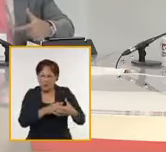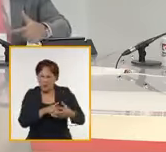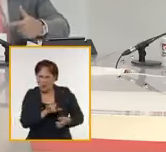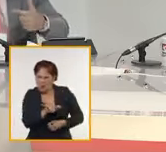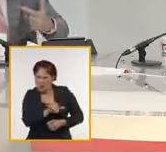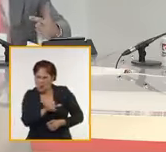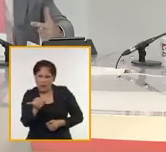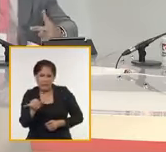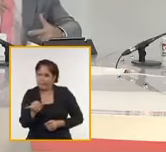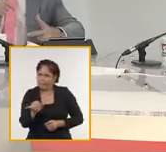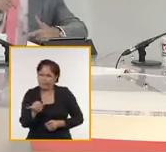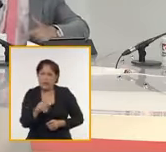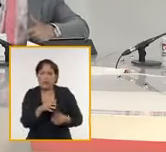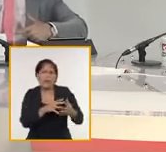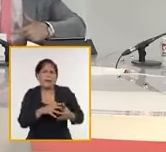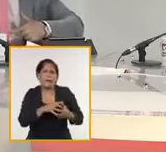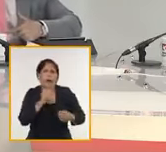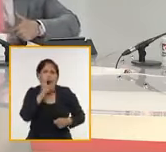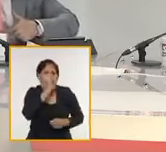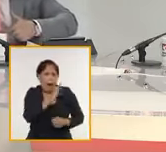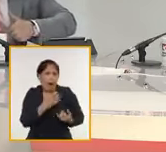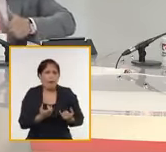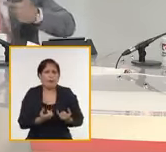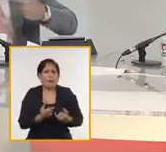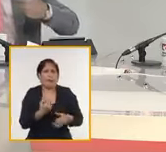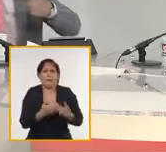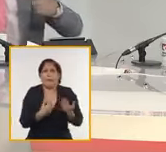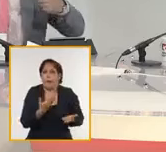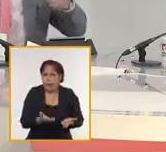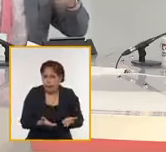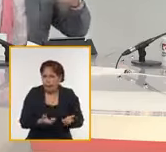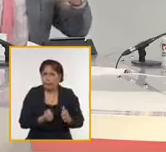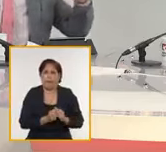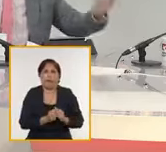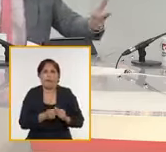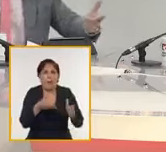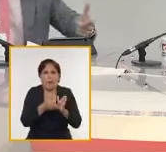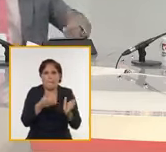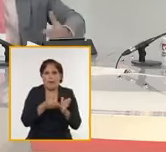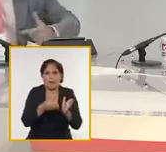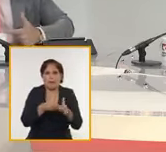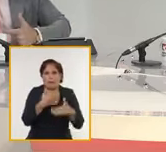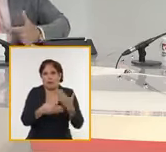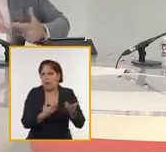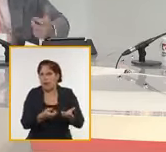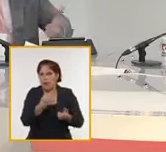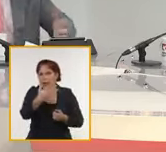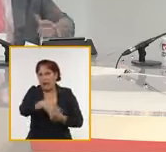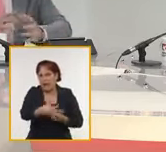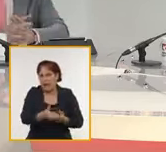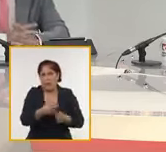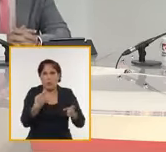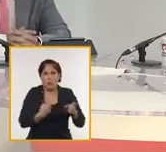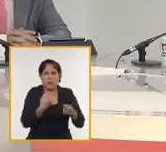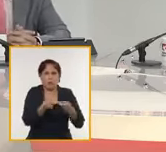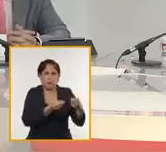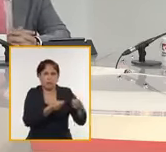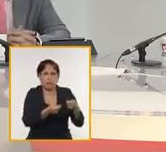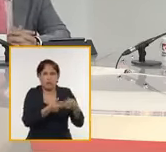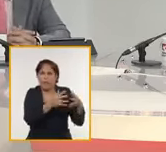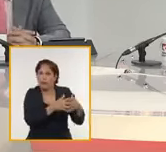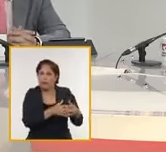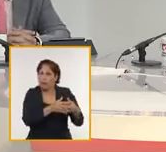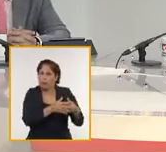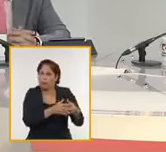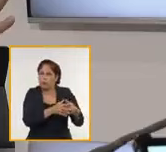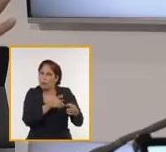Es la inestabilidad, es alterar mecanismos, el tema de los tarifazos, el tema de la guerra comercial.